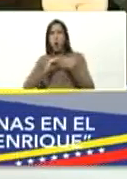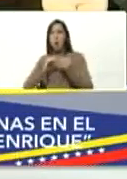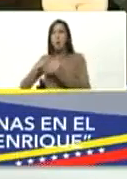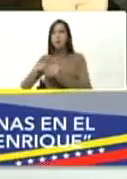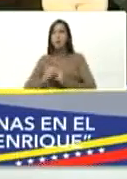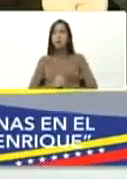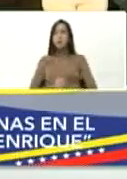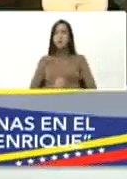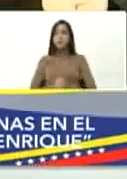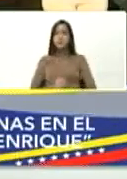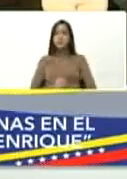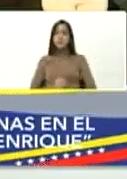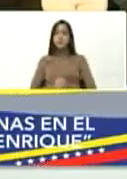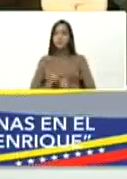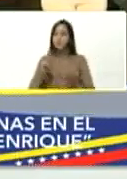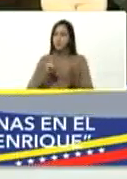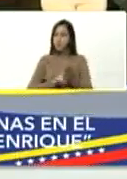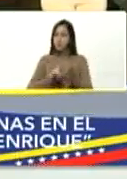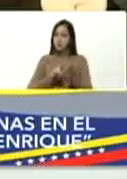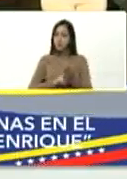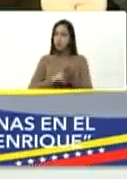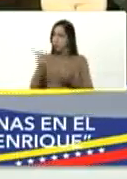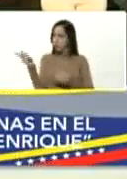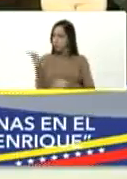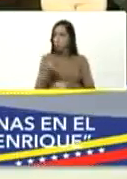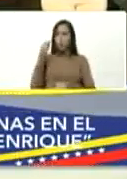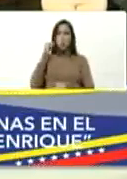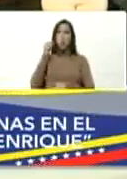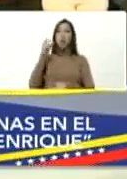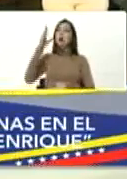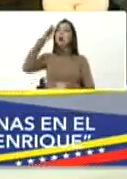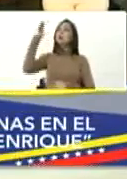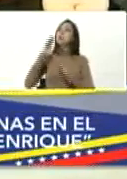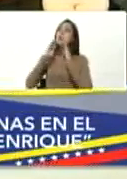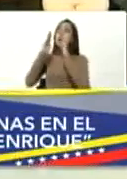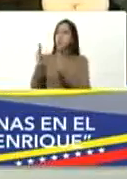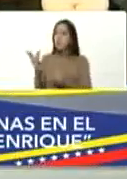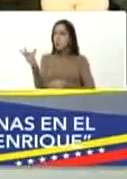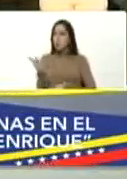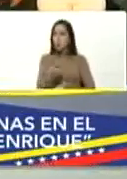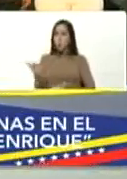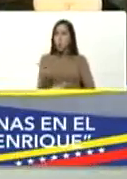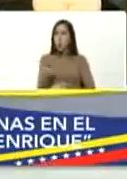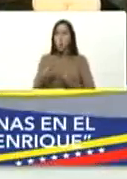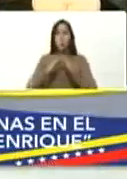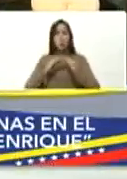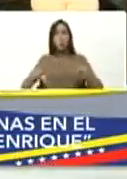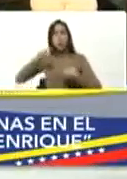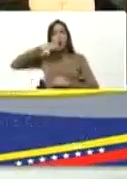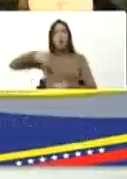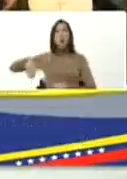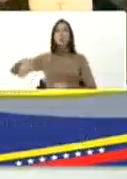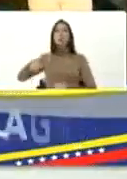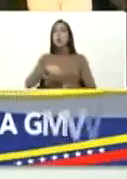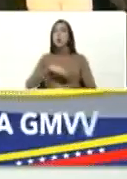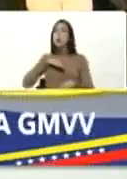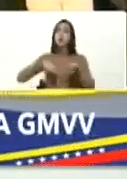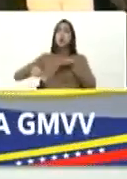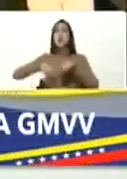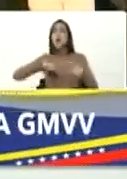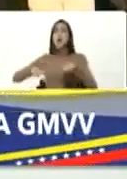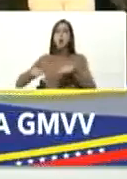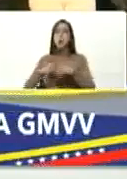Carolis, Carolis y Flor, que Dios me las bendiga a ustedes dos y a todo el pueblo de Cojedes y